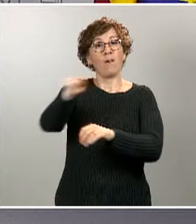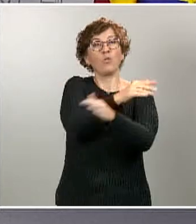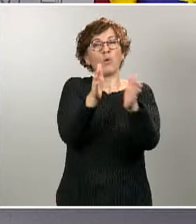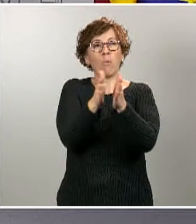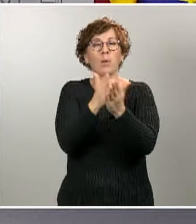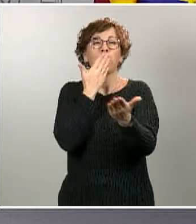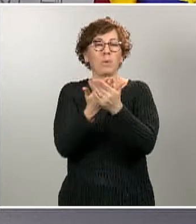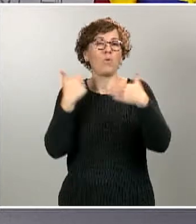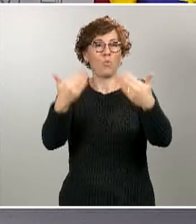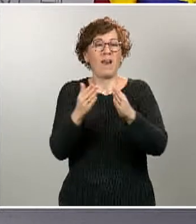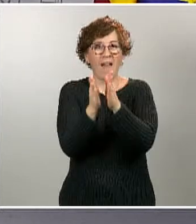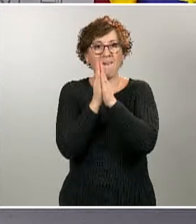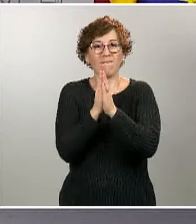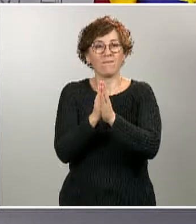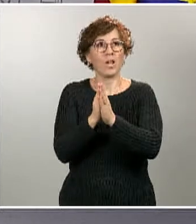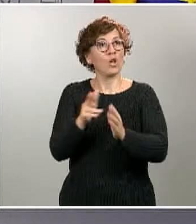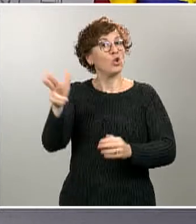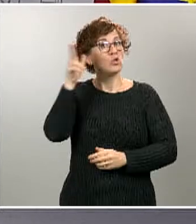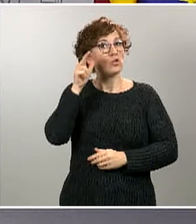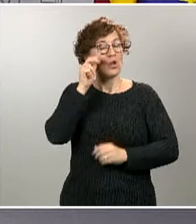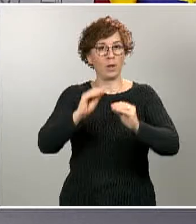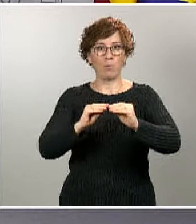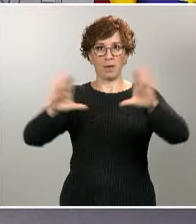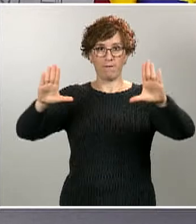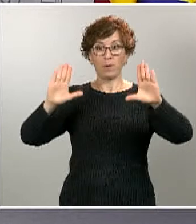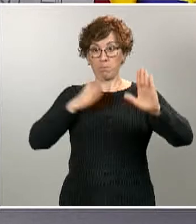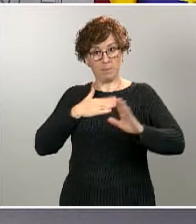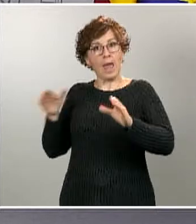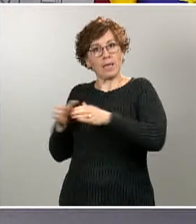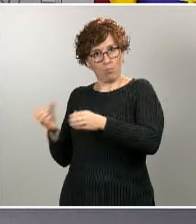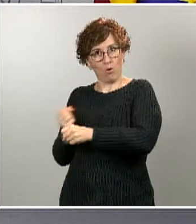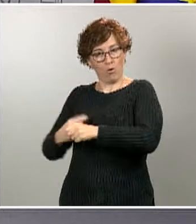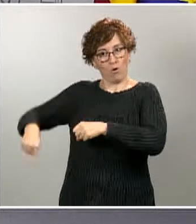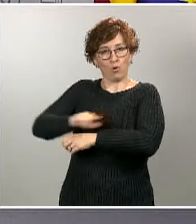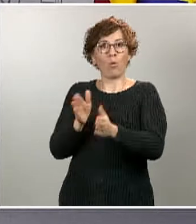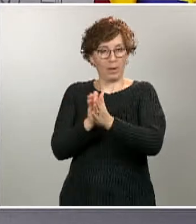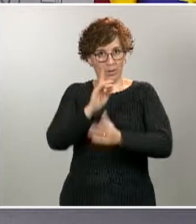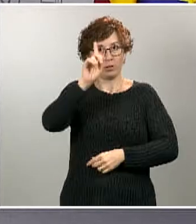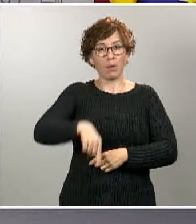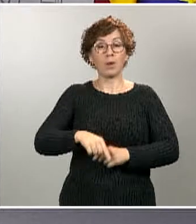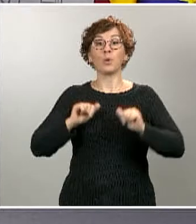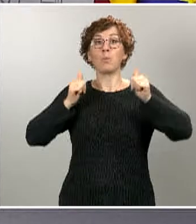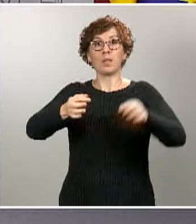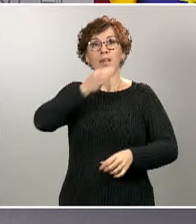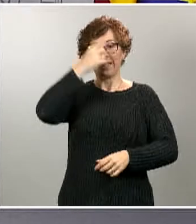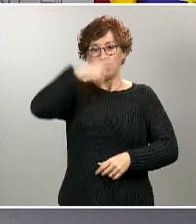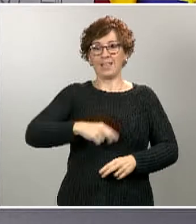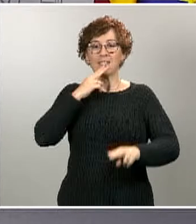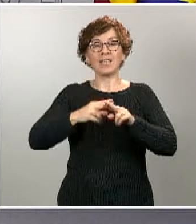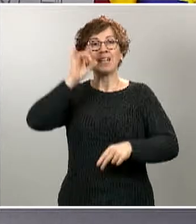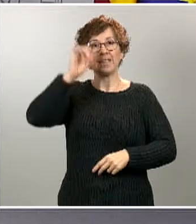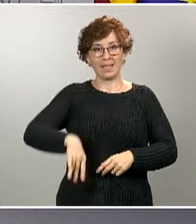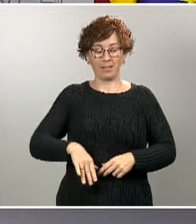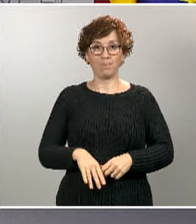los canales de sonido, igual que a nuestro equipo de realización, y que se identifiquen cuando tomen la palabra. La primera en hacerlo es